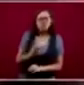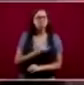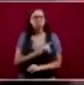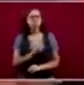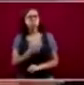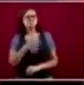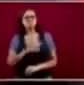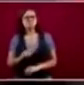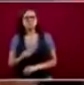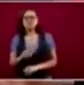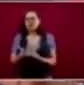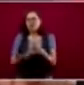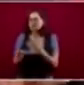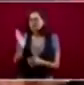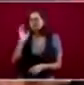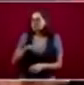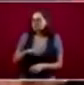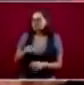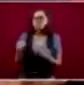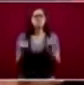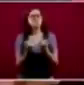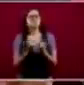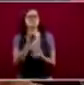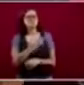nada de que la verdad